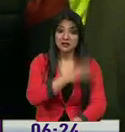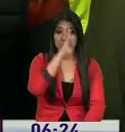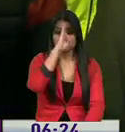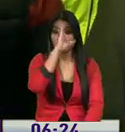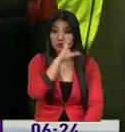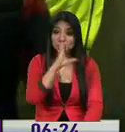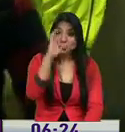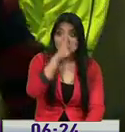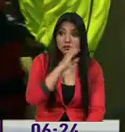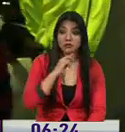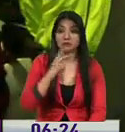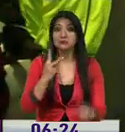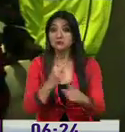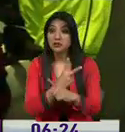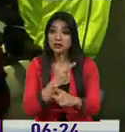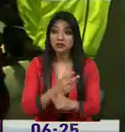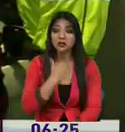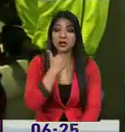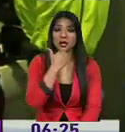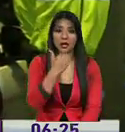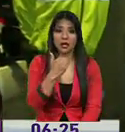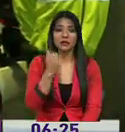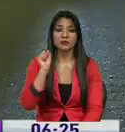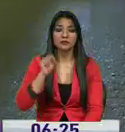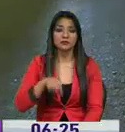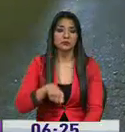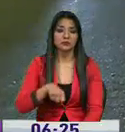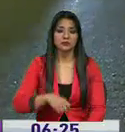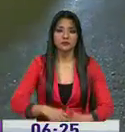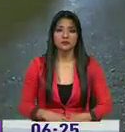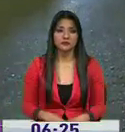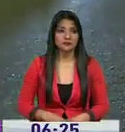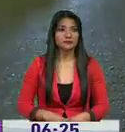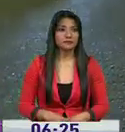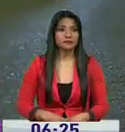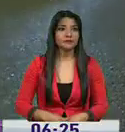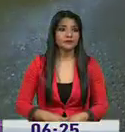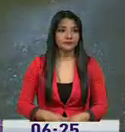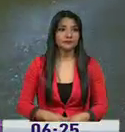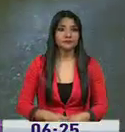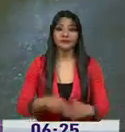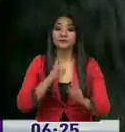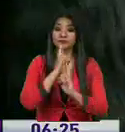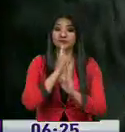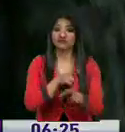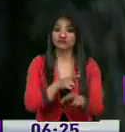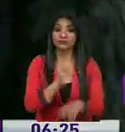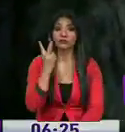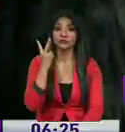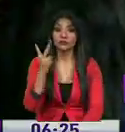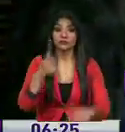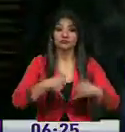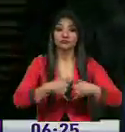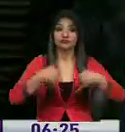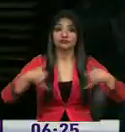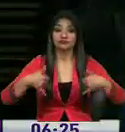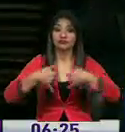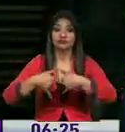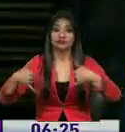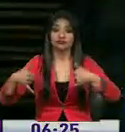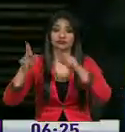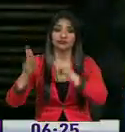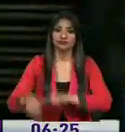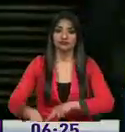alguna situación que tenga que ver con alguna causa pendiente. Como resultado de este operativo, dos locales fueron